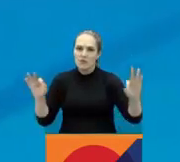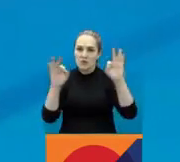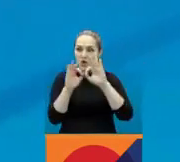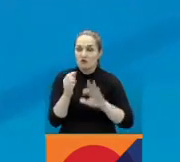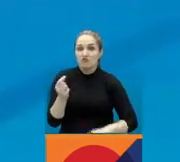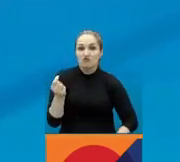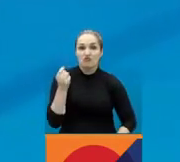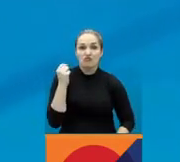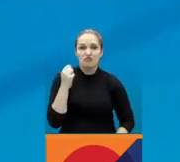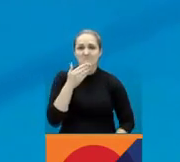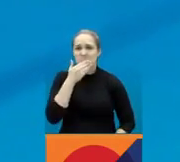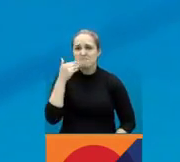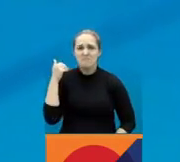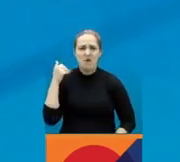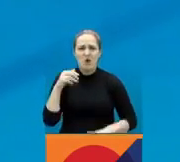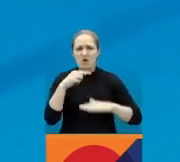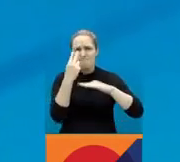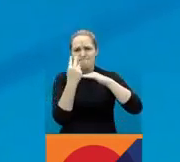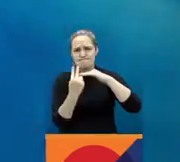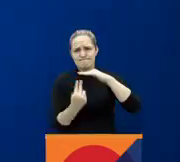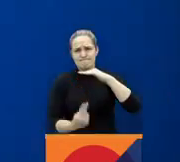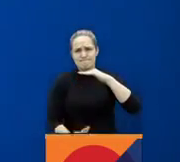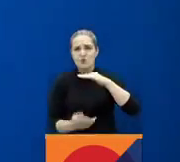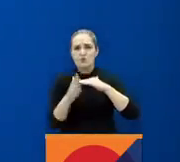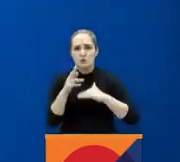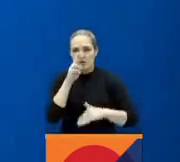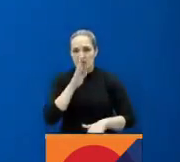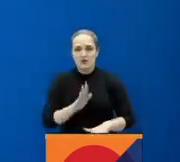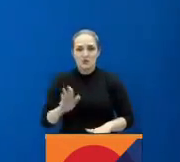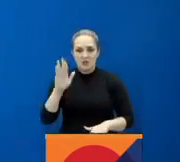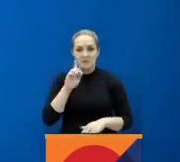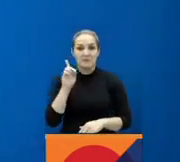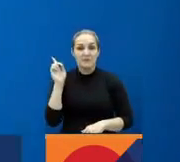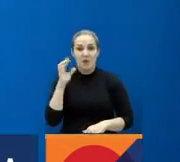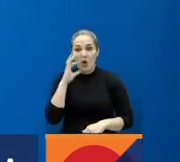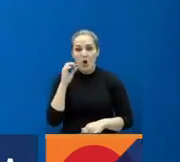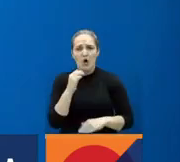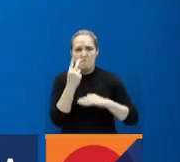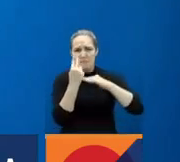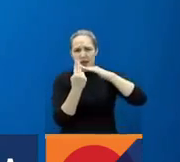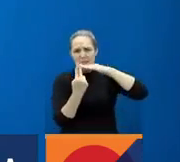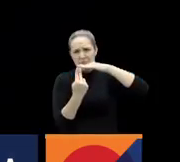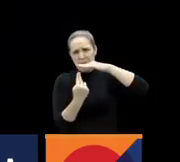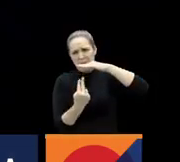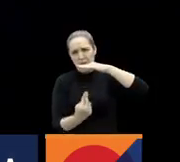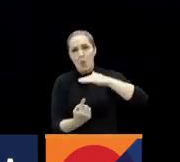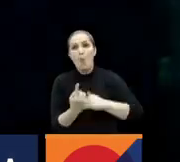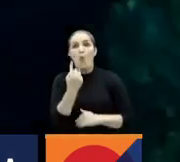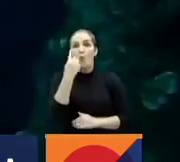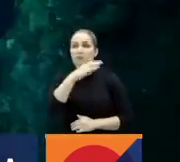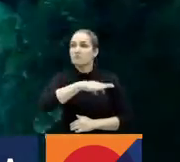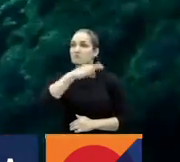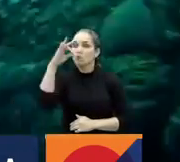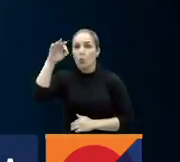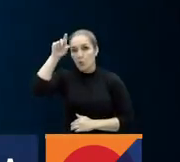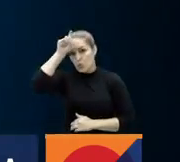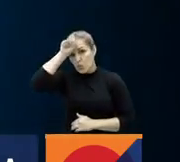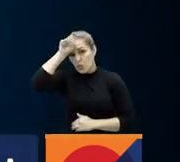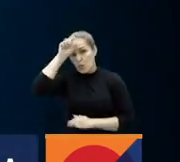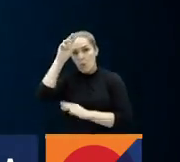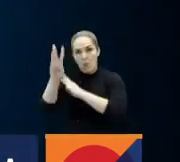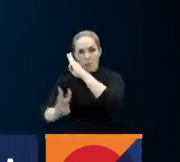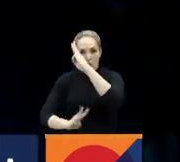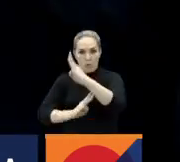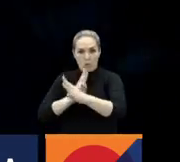cierto, rompió el récord nacional. Cristian Castaño será el único representante del país en el Mundial de Apnea en Turquía. La